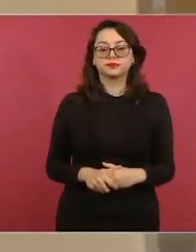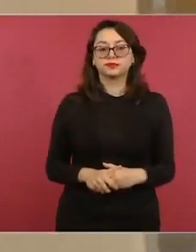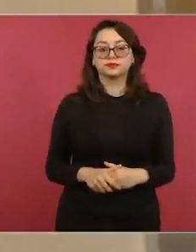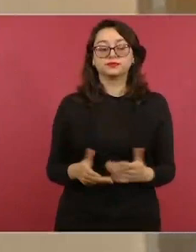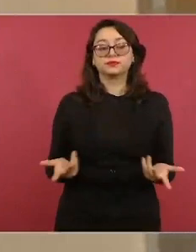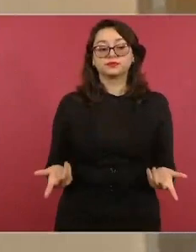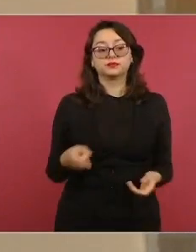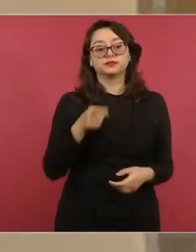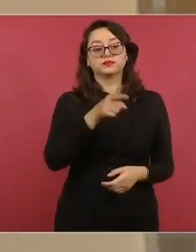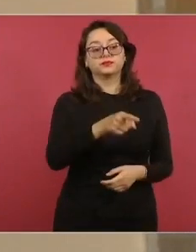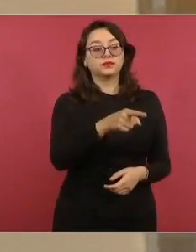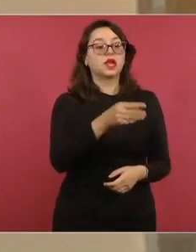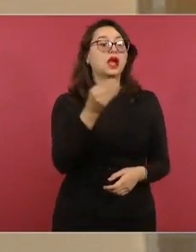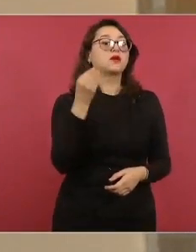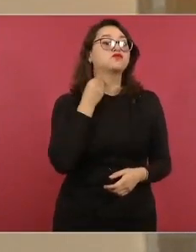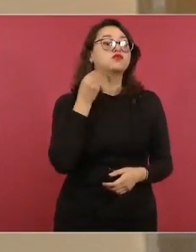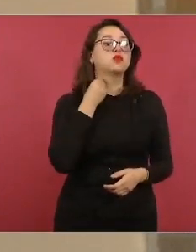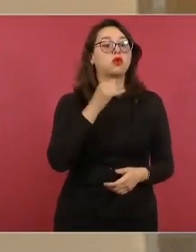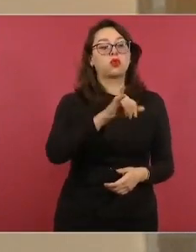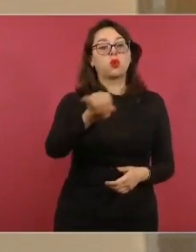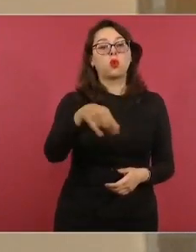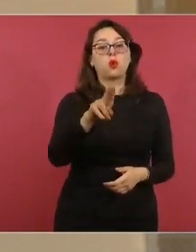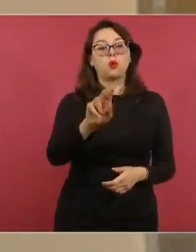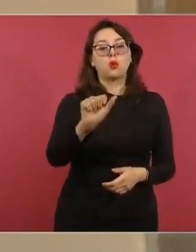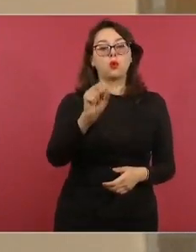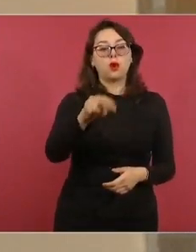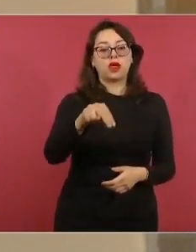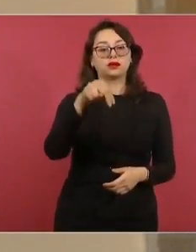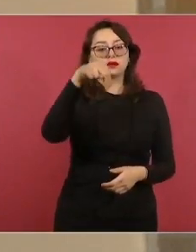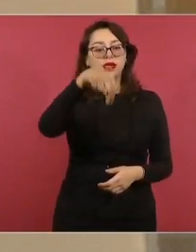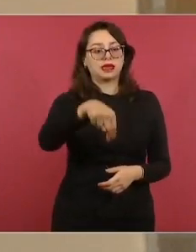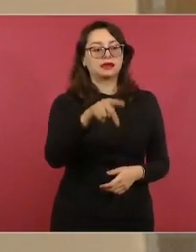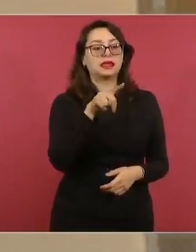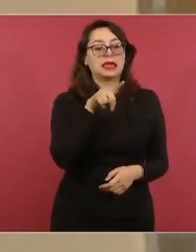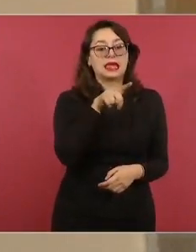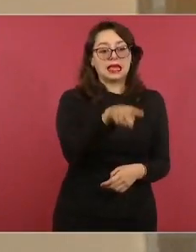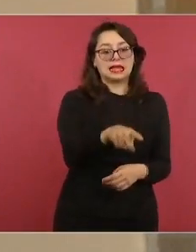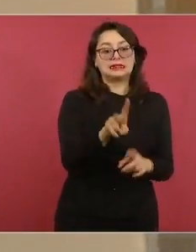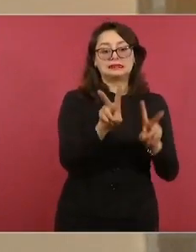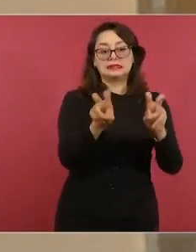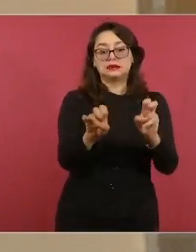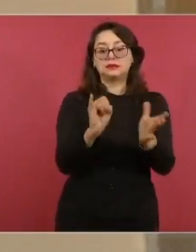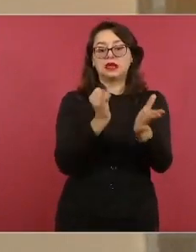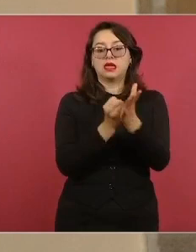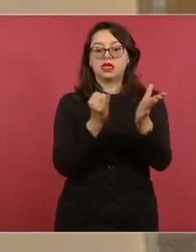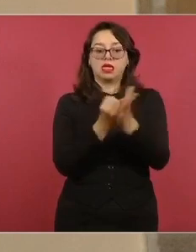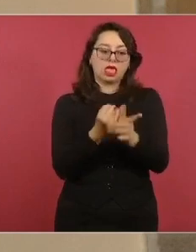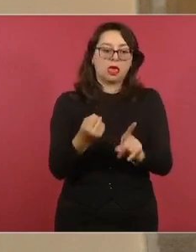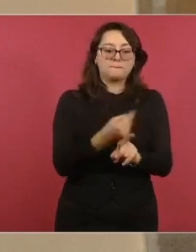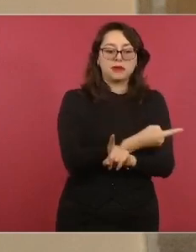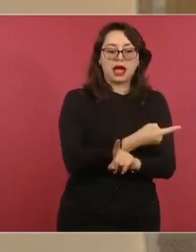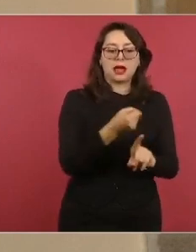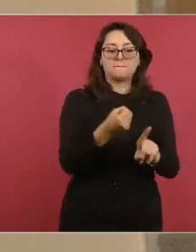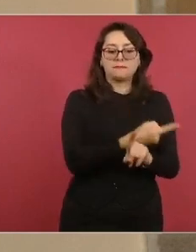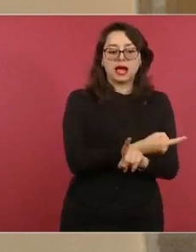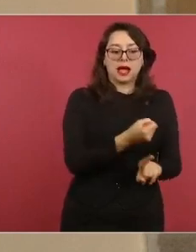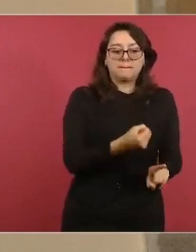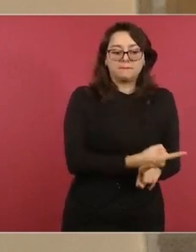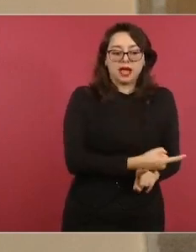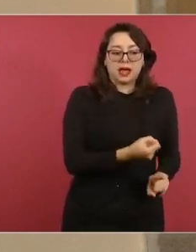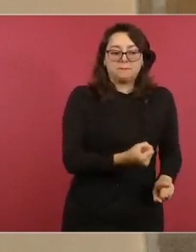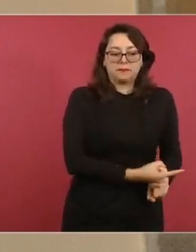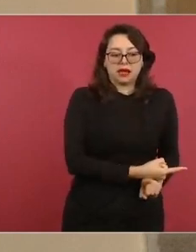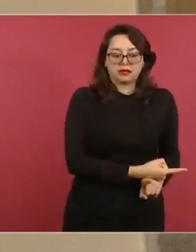acusado de declaración fiscal el cinco de septiembre el juez Aquiles Villaseñor determinó